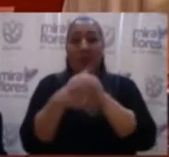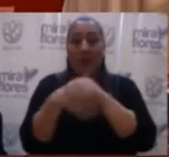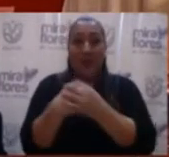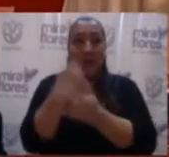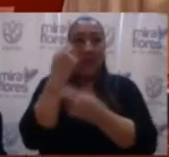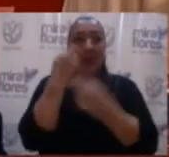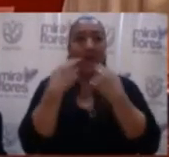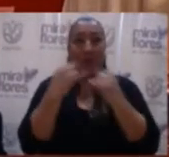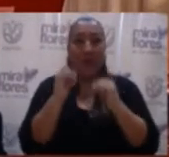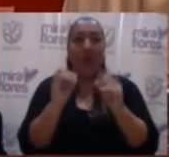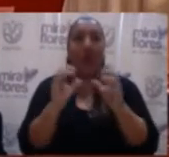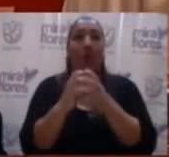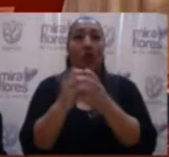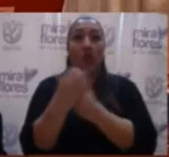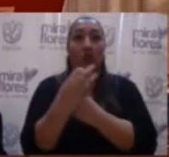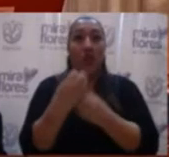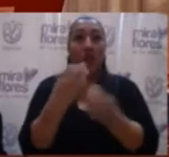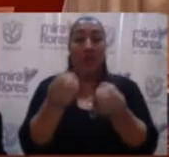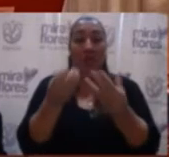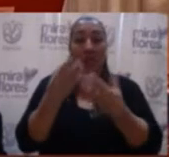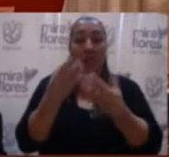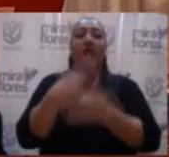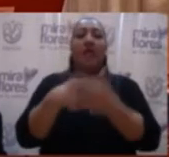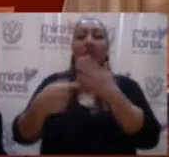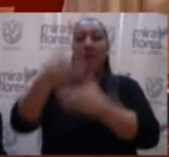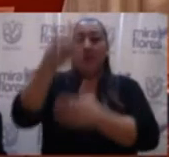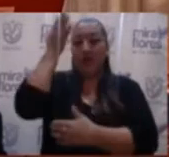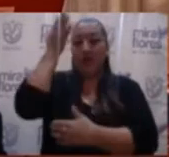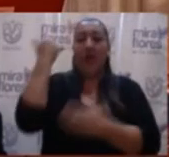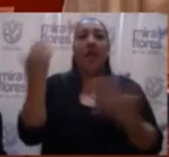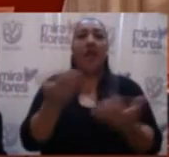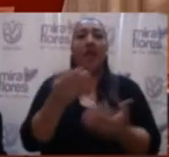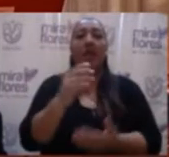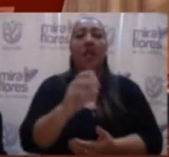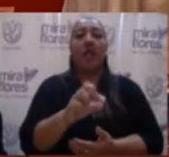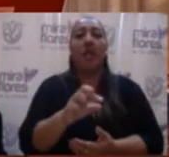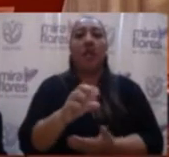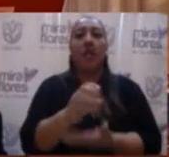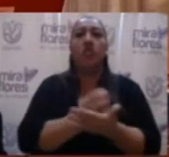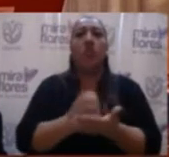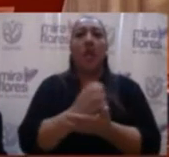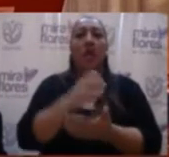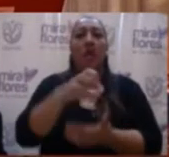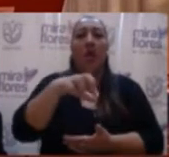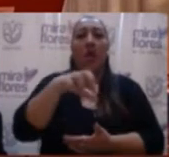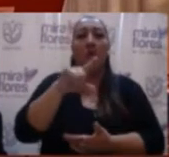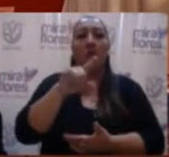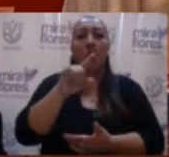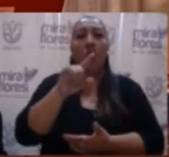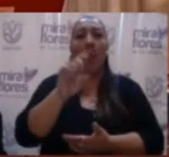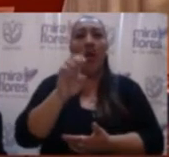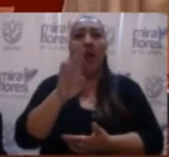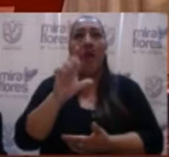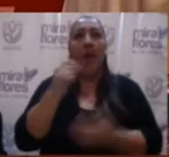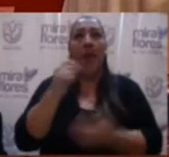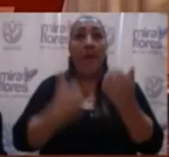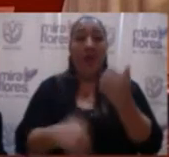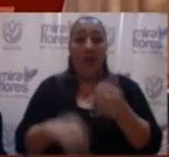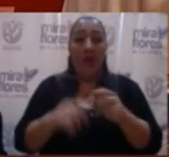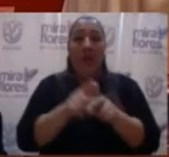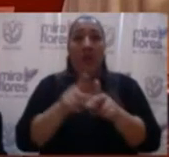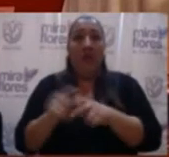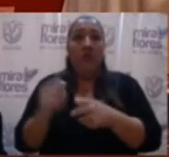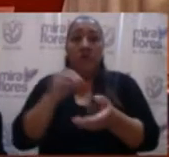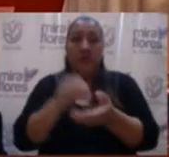el Consejo me dio autorización para estar la semana pasada en la ciudad de Puebla. Ahí participamos en el LATAM